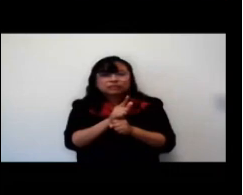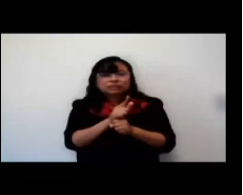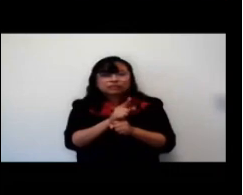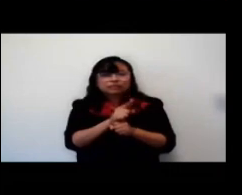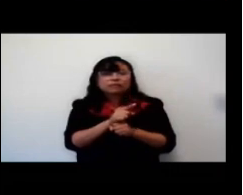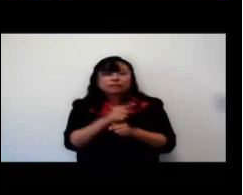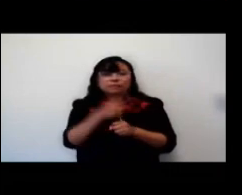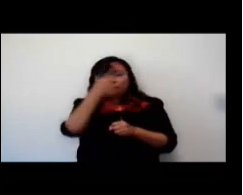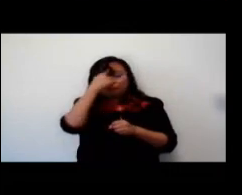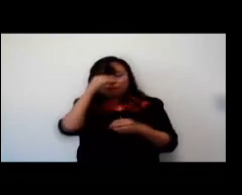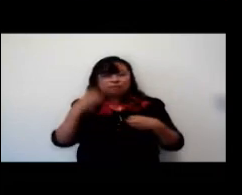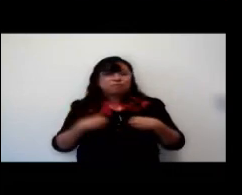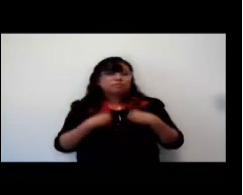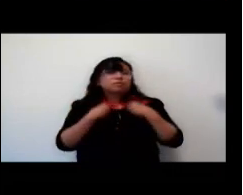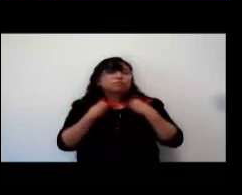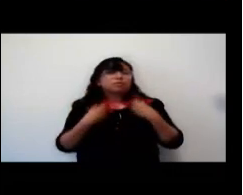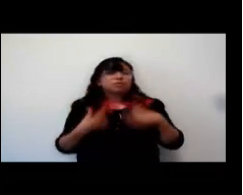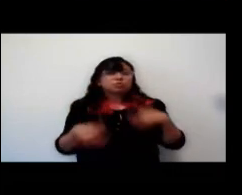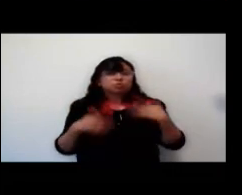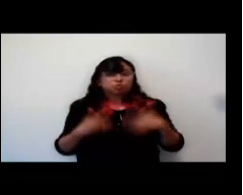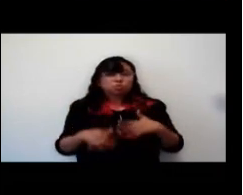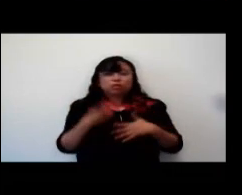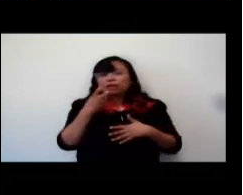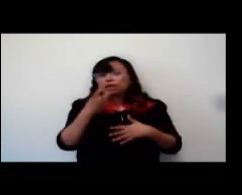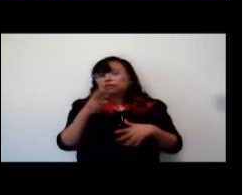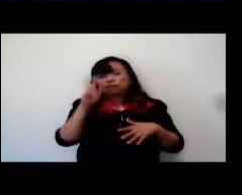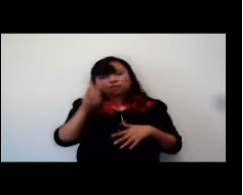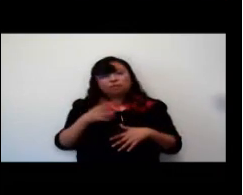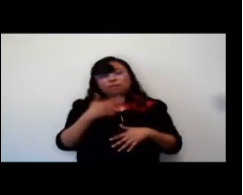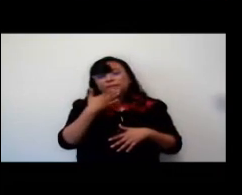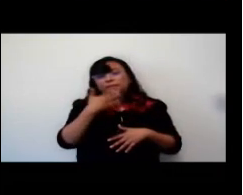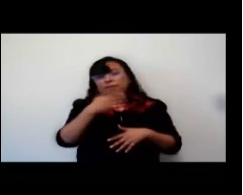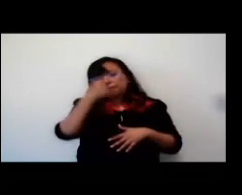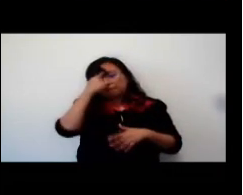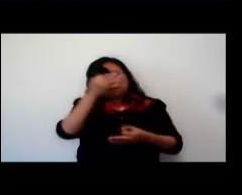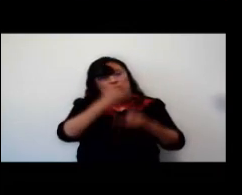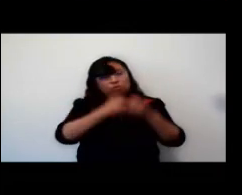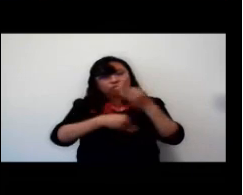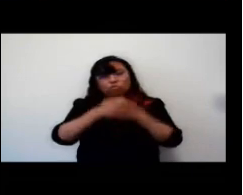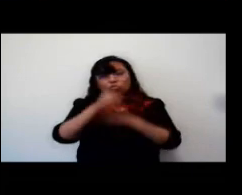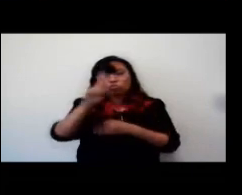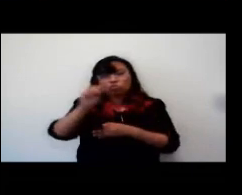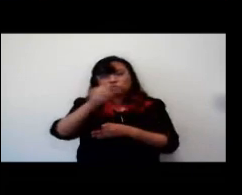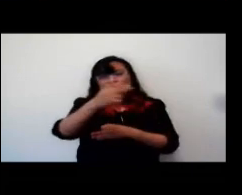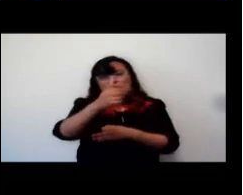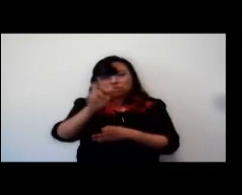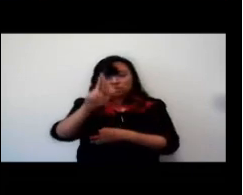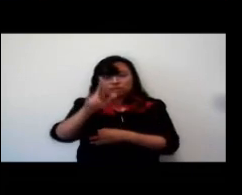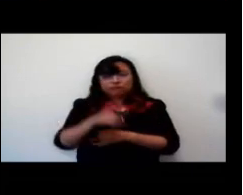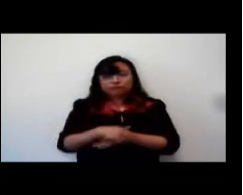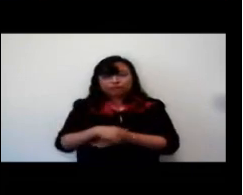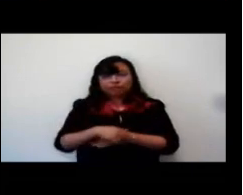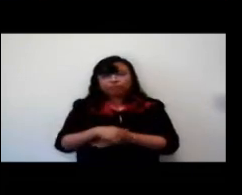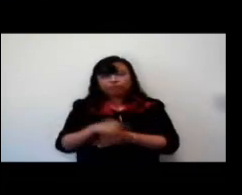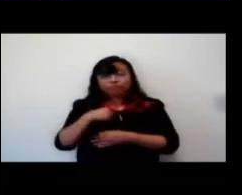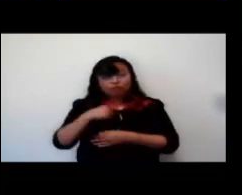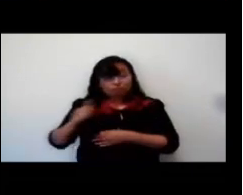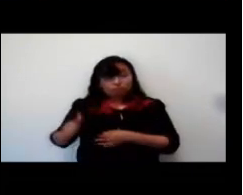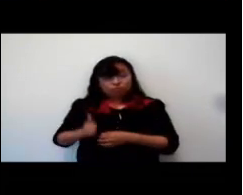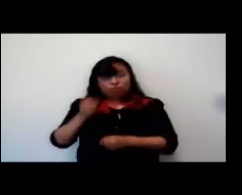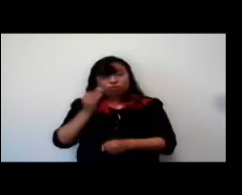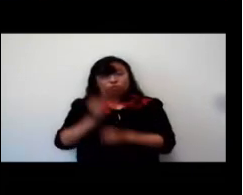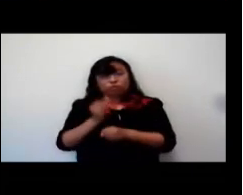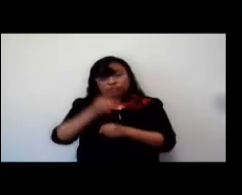vida. Y es una muy buena opción para todos los tipos de Usher. Aprovecho un segundo más para darle agradecimiento a